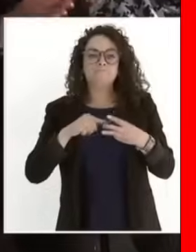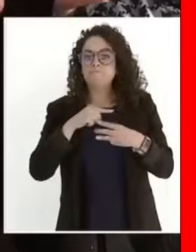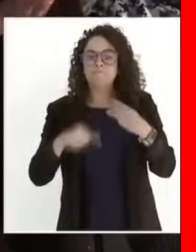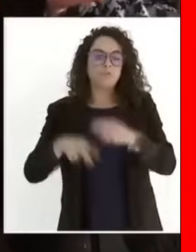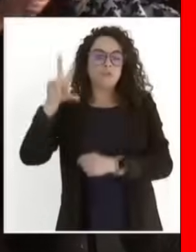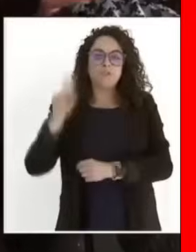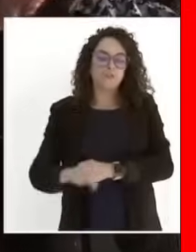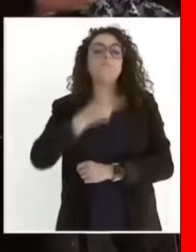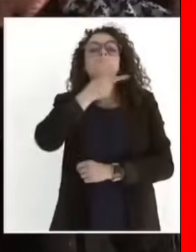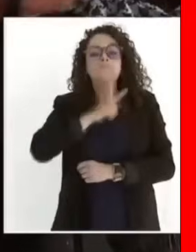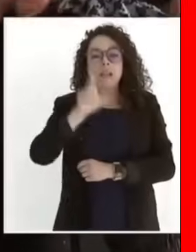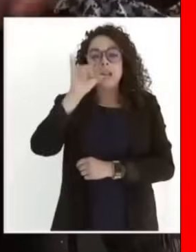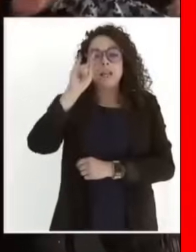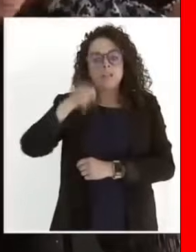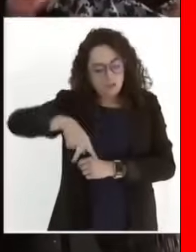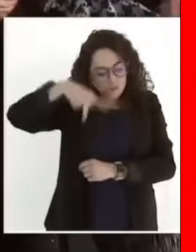son del pueblo de